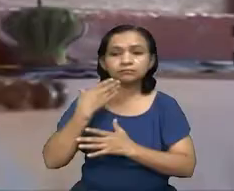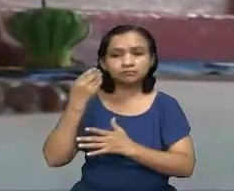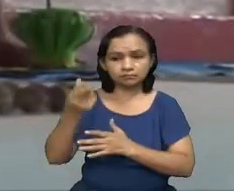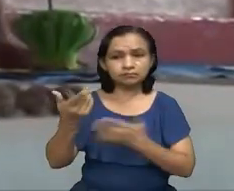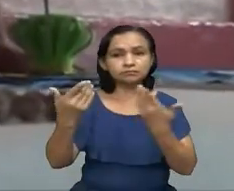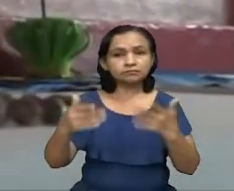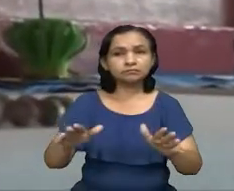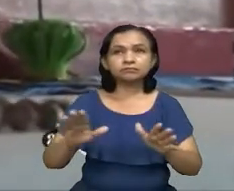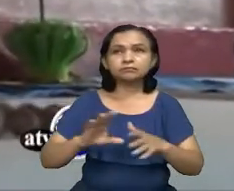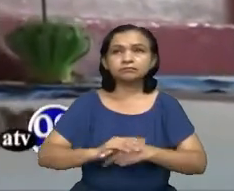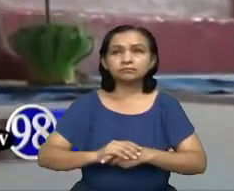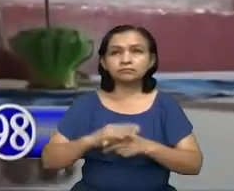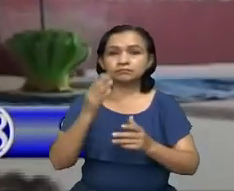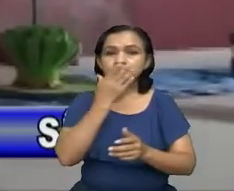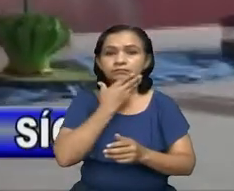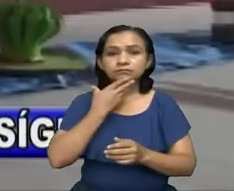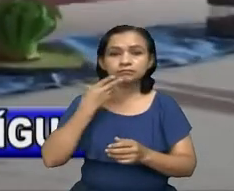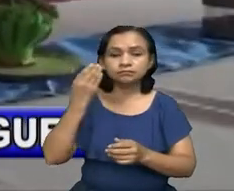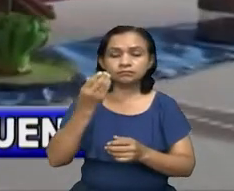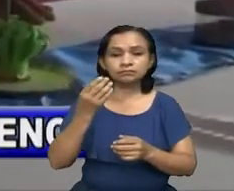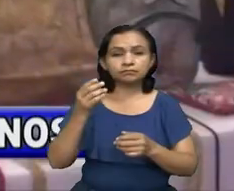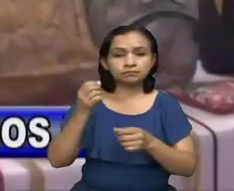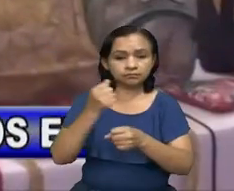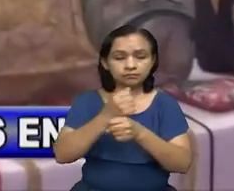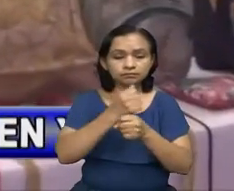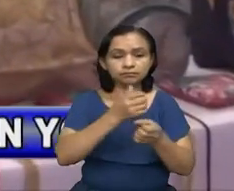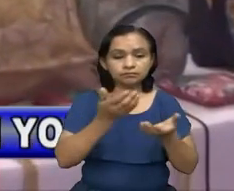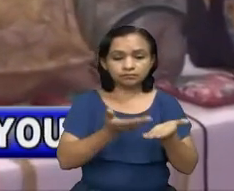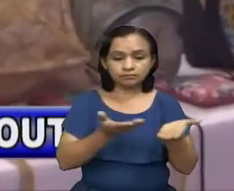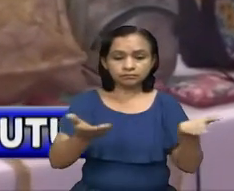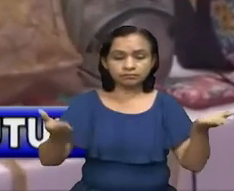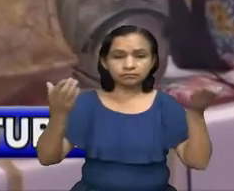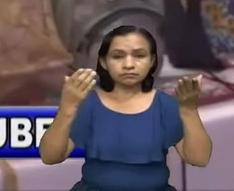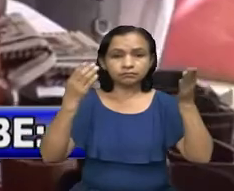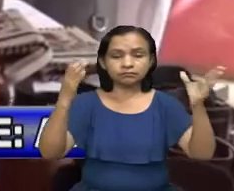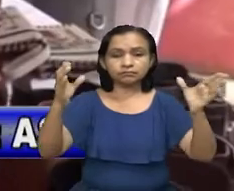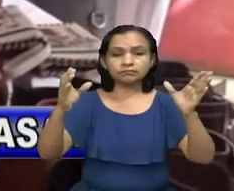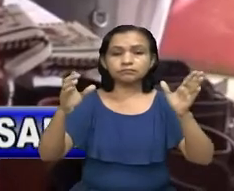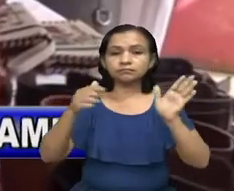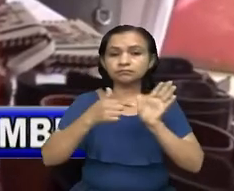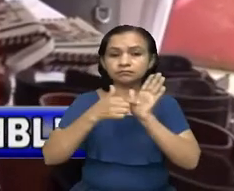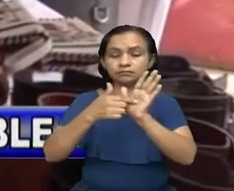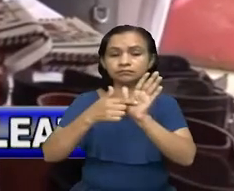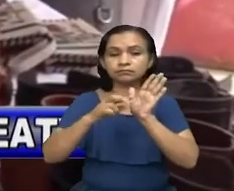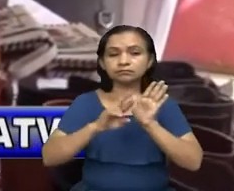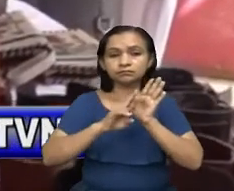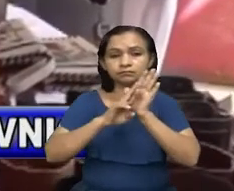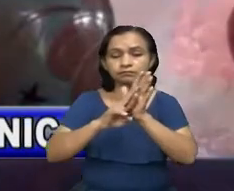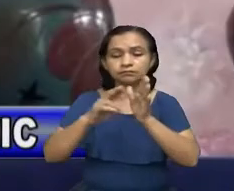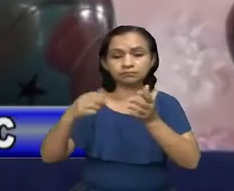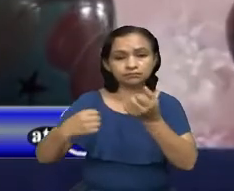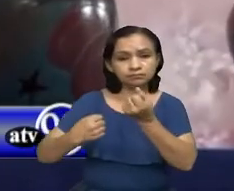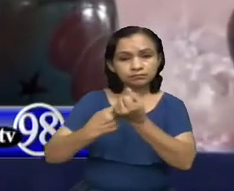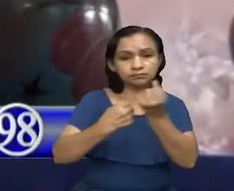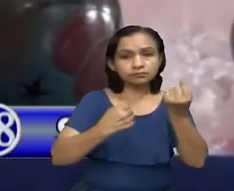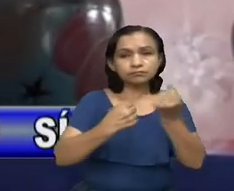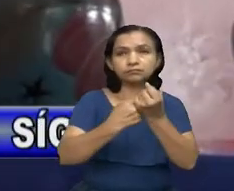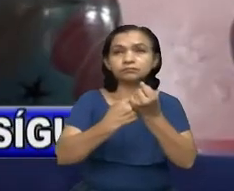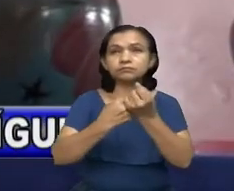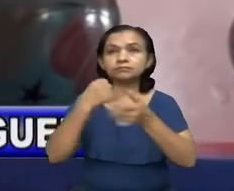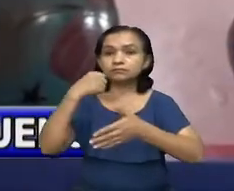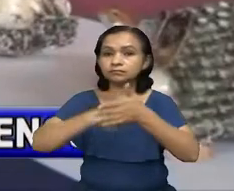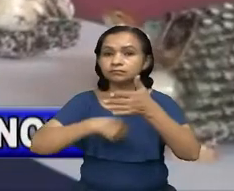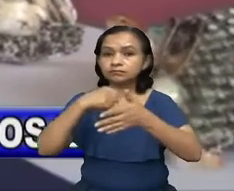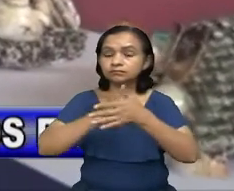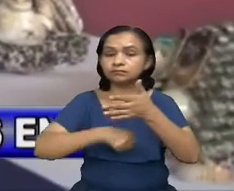juveniles. Los jóvenes protagonistas exhibieron productos y artículos que reflejan el resultado del apoyo brindado,